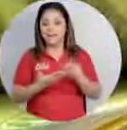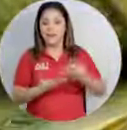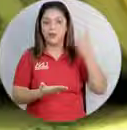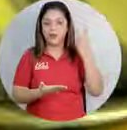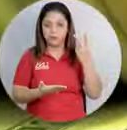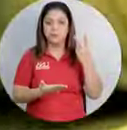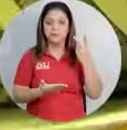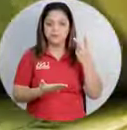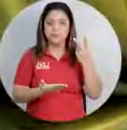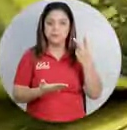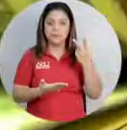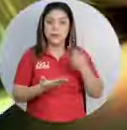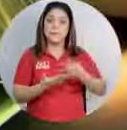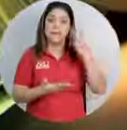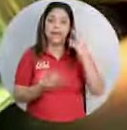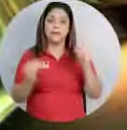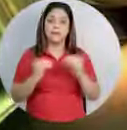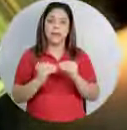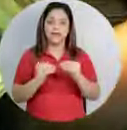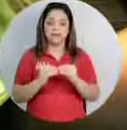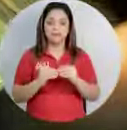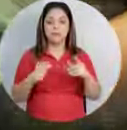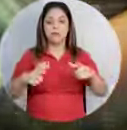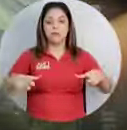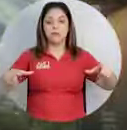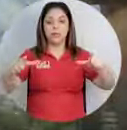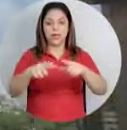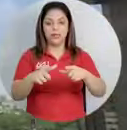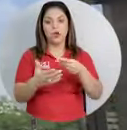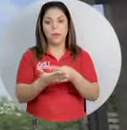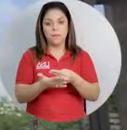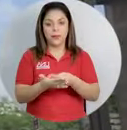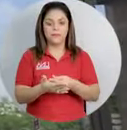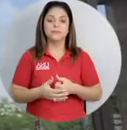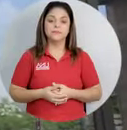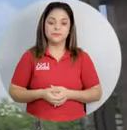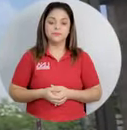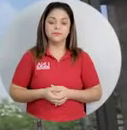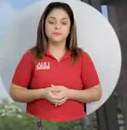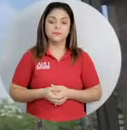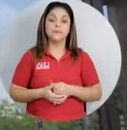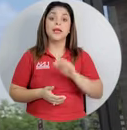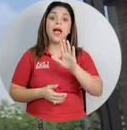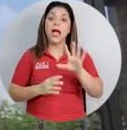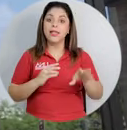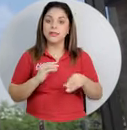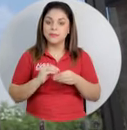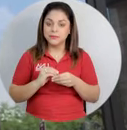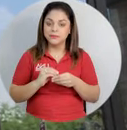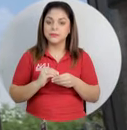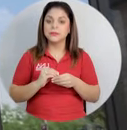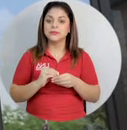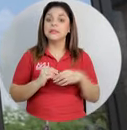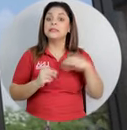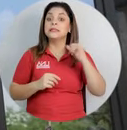ir adquiriendo plusvalía, cada vez vale más esa propiedad que compremos.